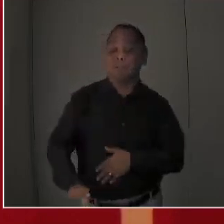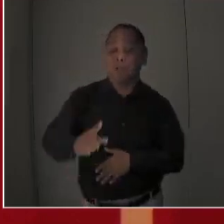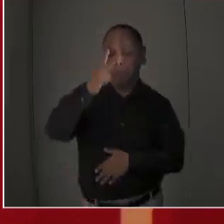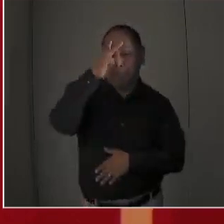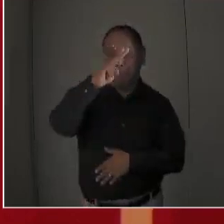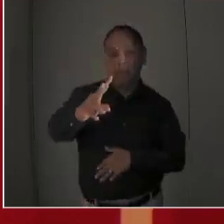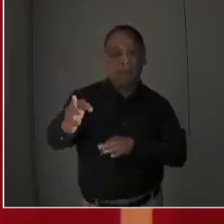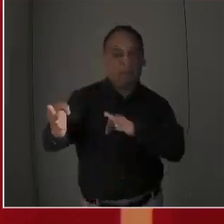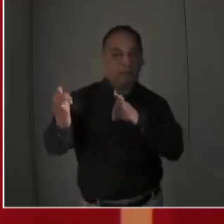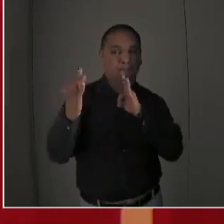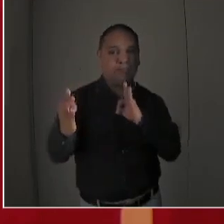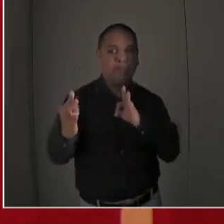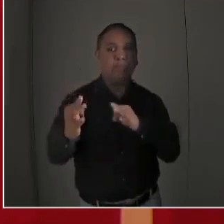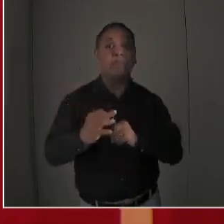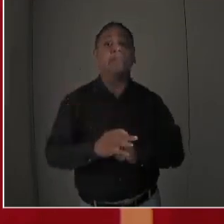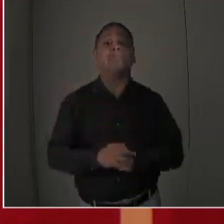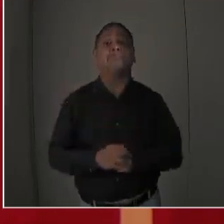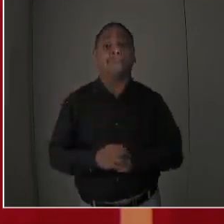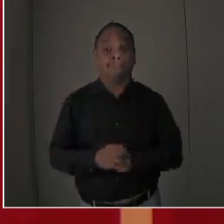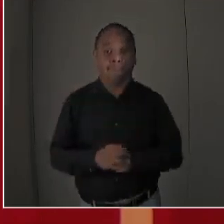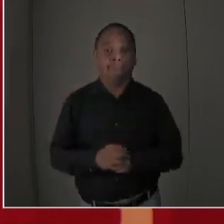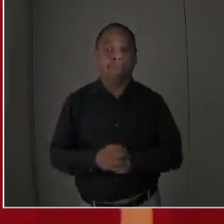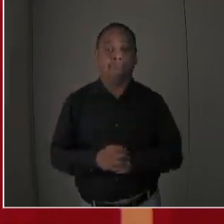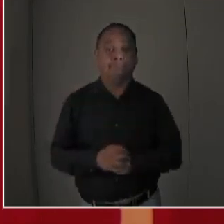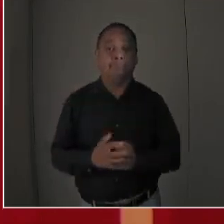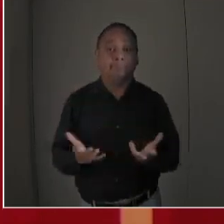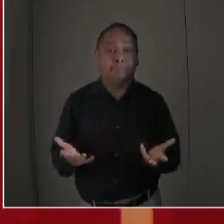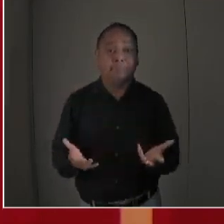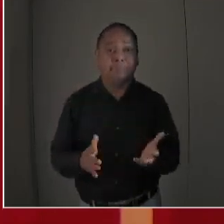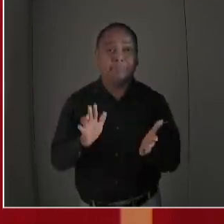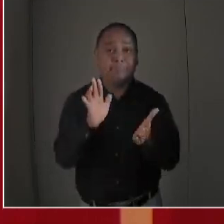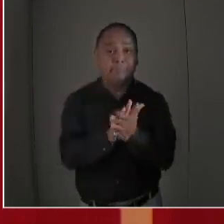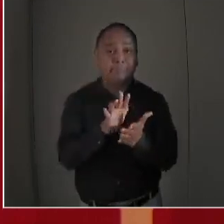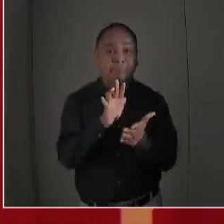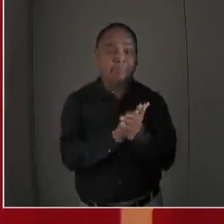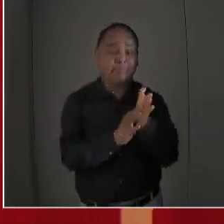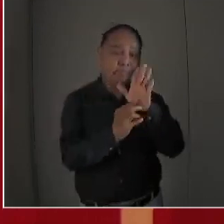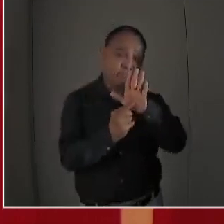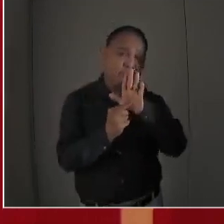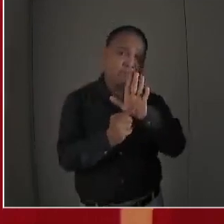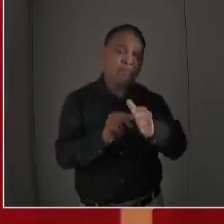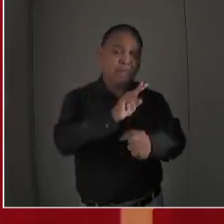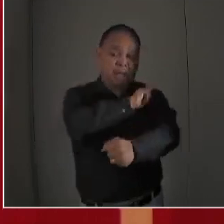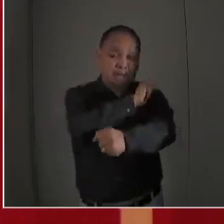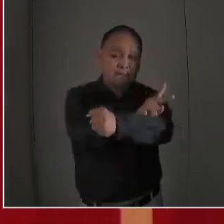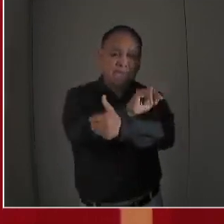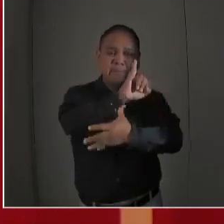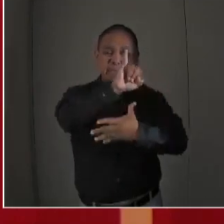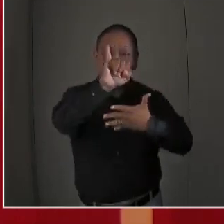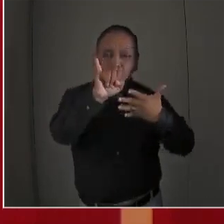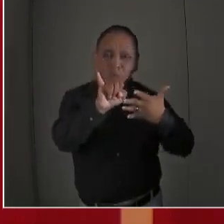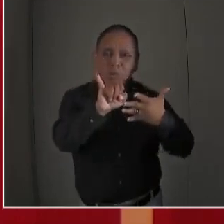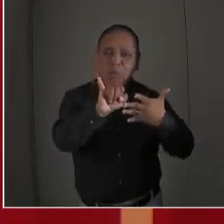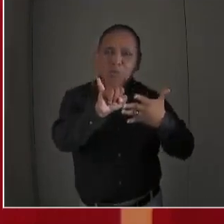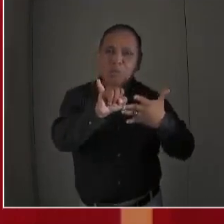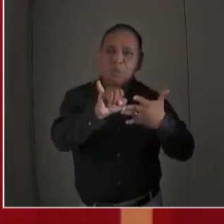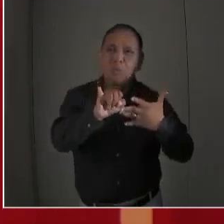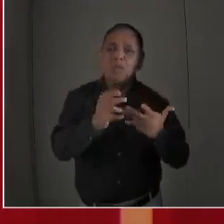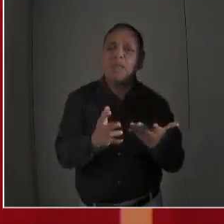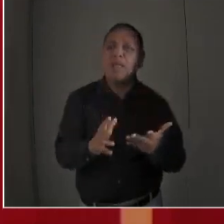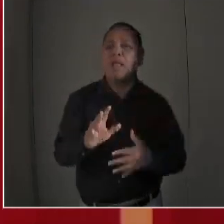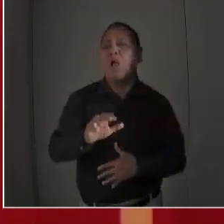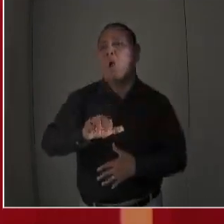México, nos tocó enfrentar y constatar que el Poder Judicial, igual que los otros